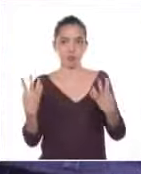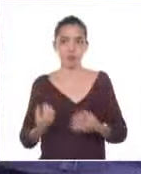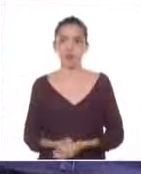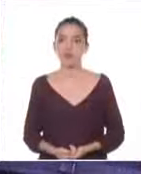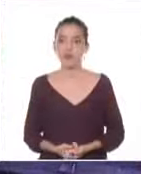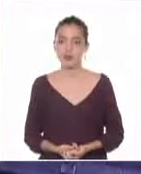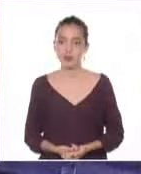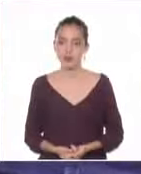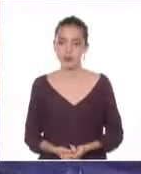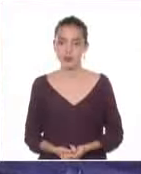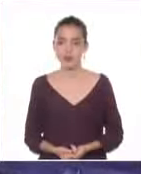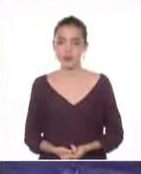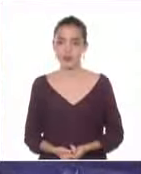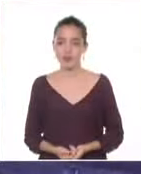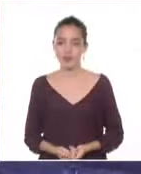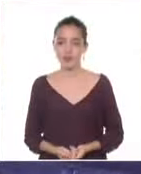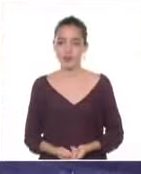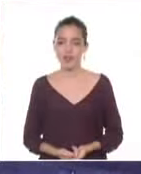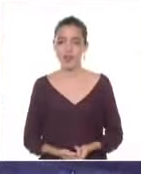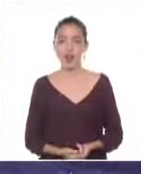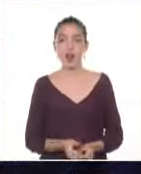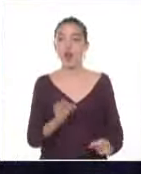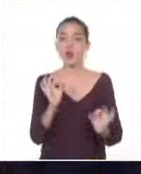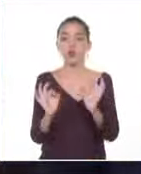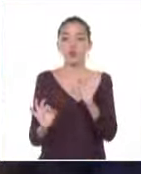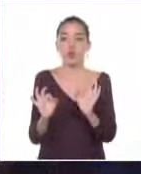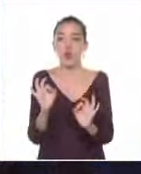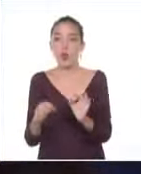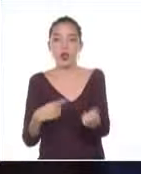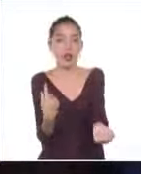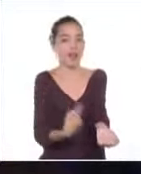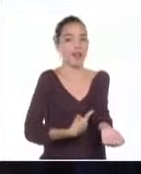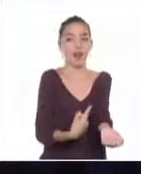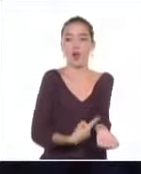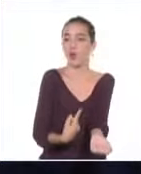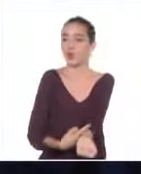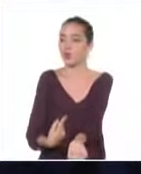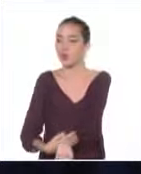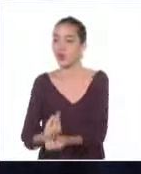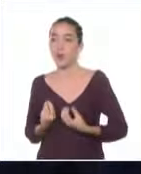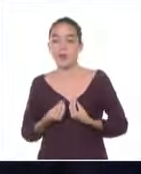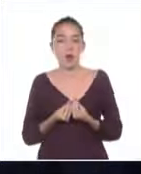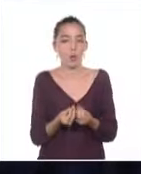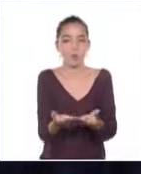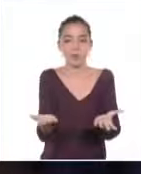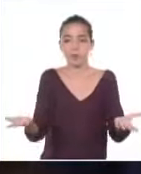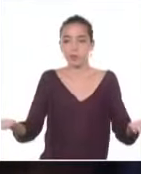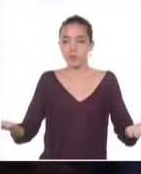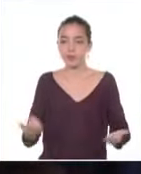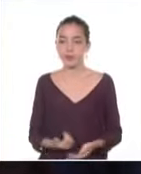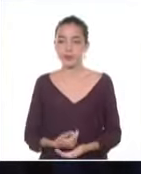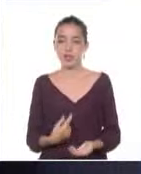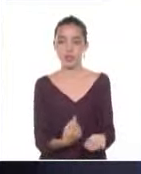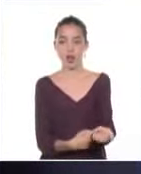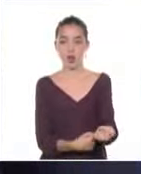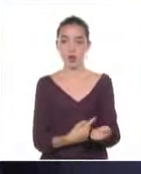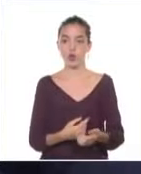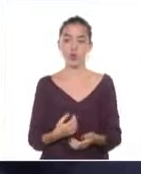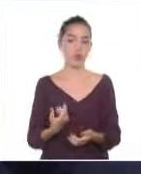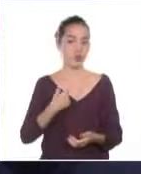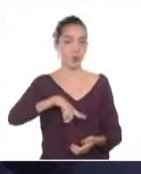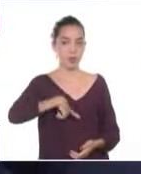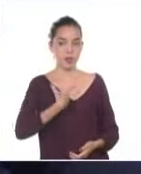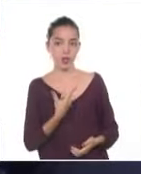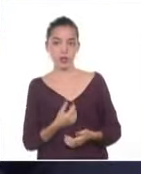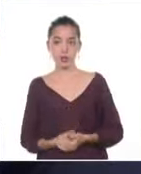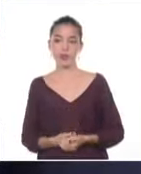propósitos la preservación de tradiciones y, sobre todo, compartir la esencia de las expresiones culturales de la mayor de las Antillas. La verdad que esto